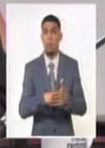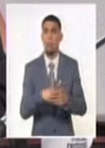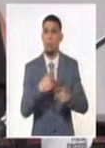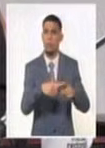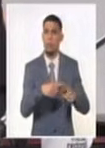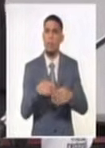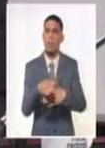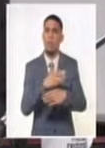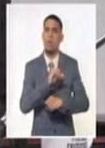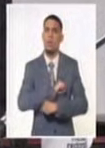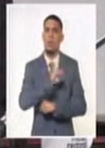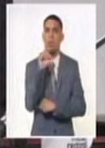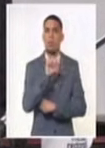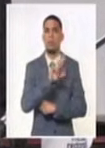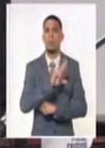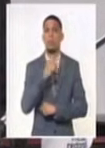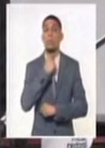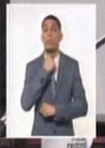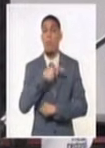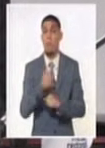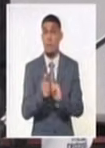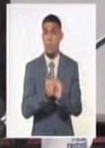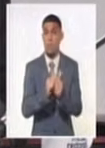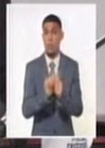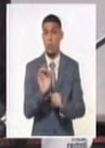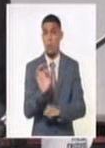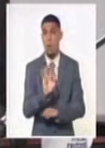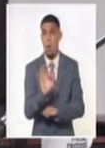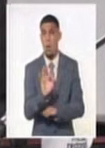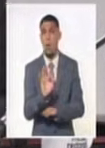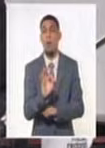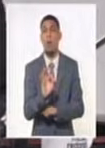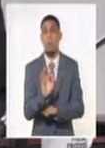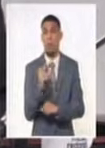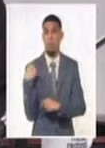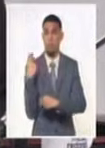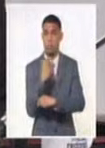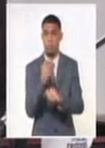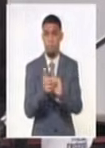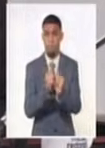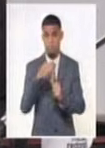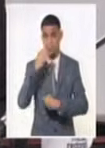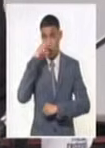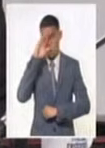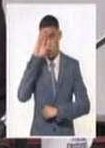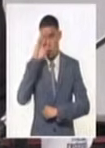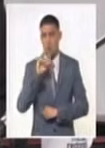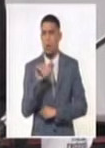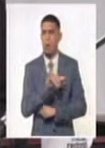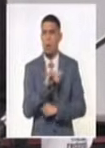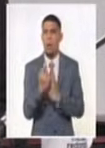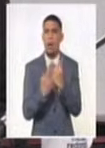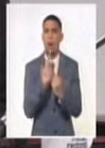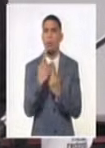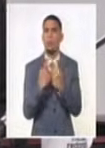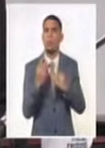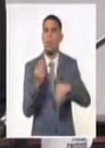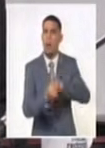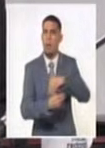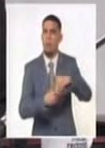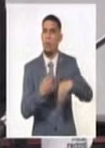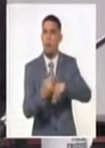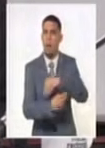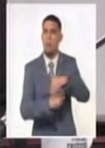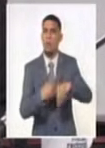revolución, como es el deporte, pues la enseñanza deportiva en Cuba también ha ido tomando decisiones